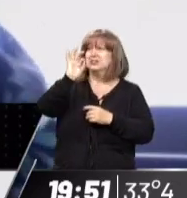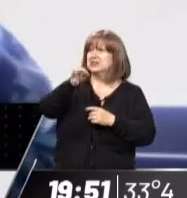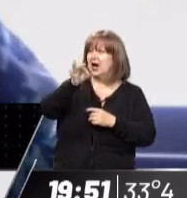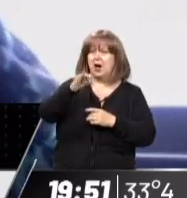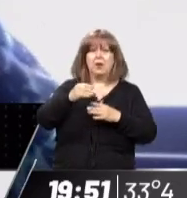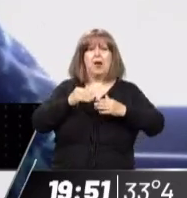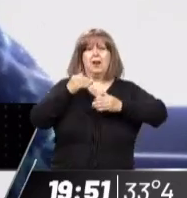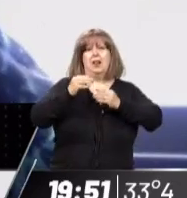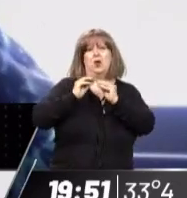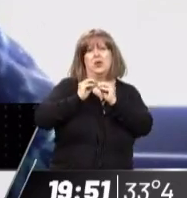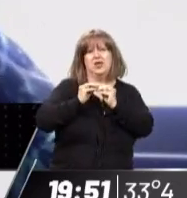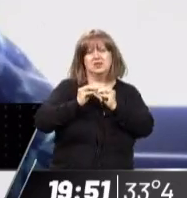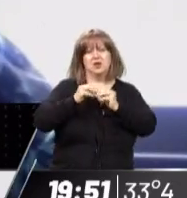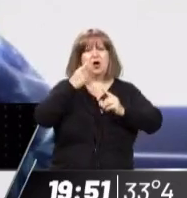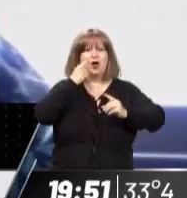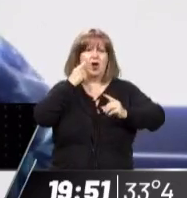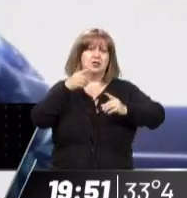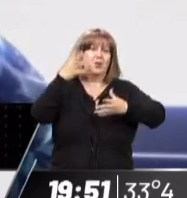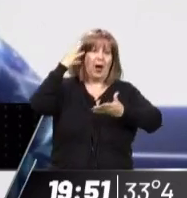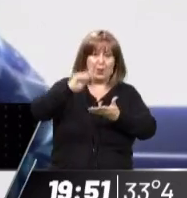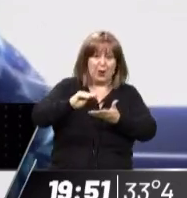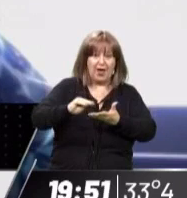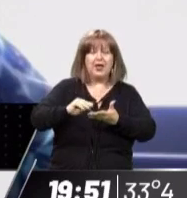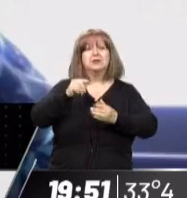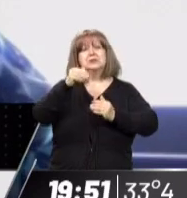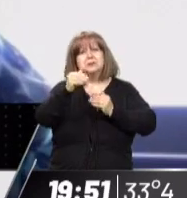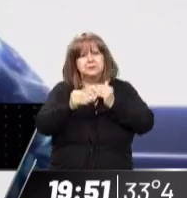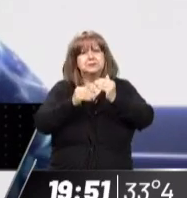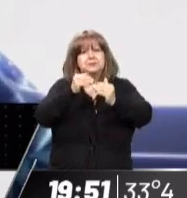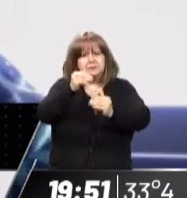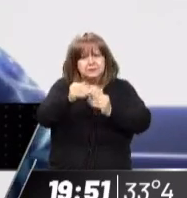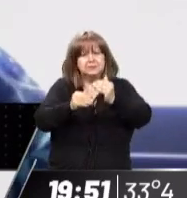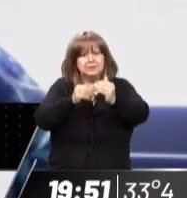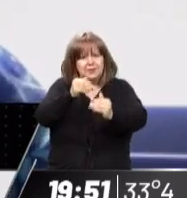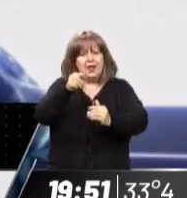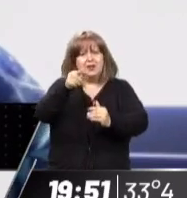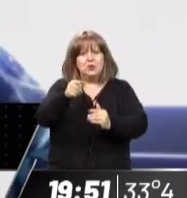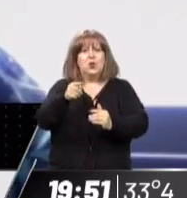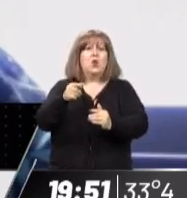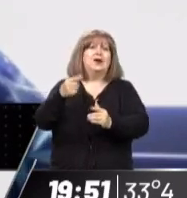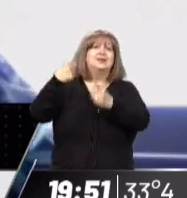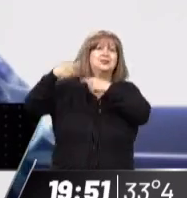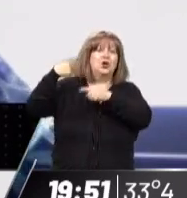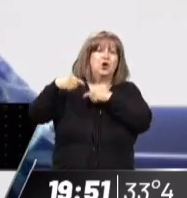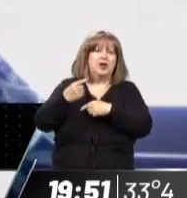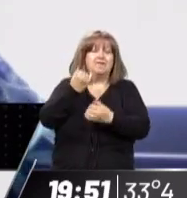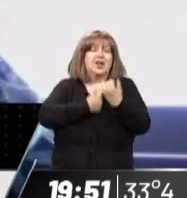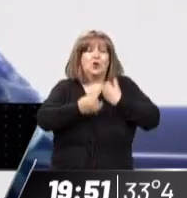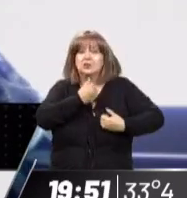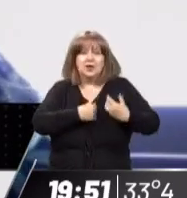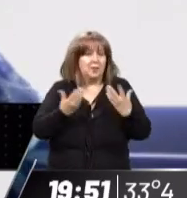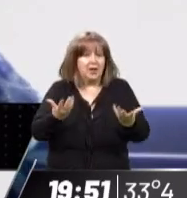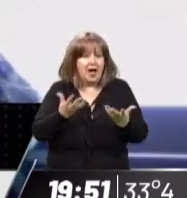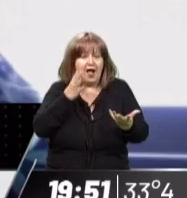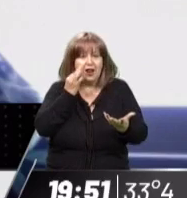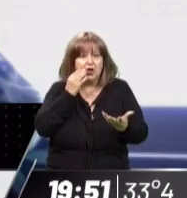de estos procesos judiciales, pero que obviamente se va empapando de las historias, de lo que sienten las familias, contanos qué detalle